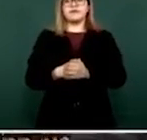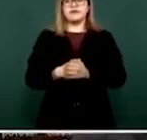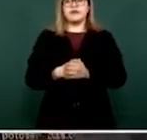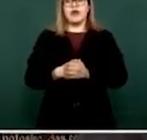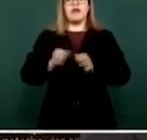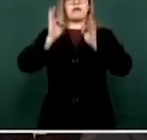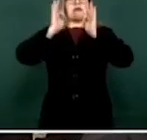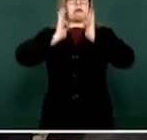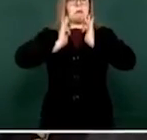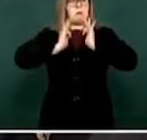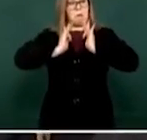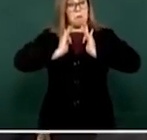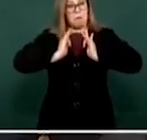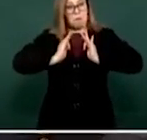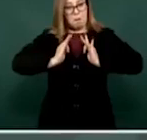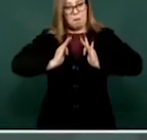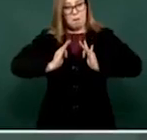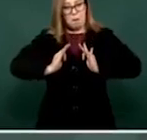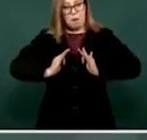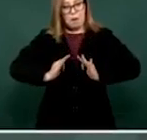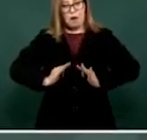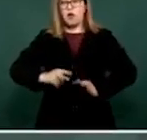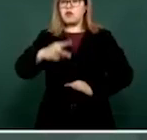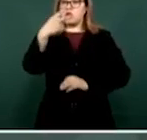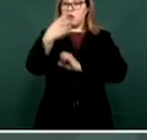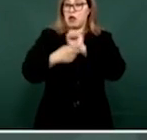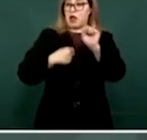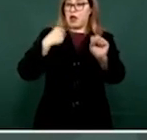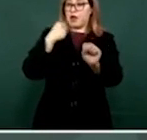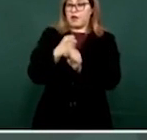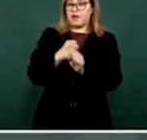serenó los ánimos.